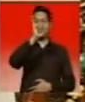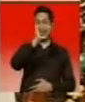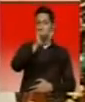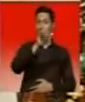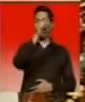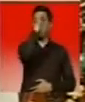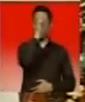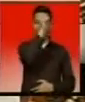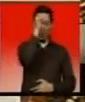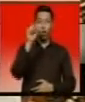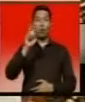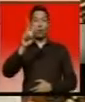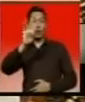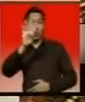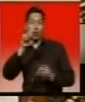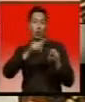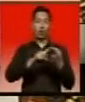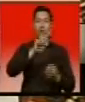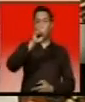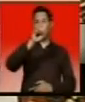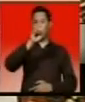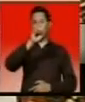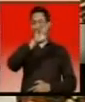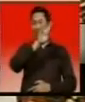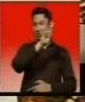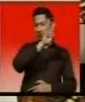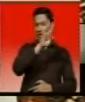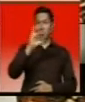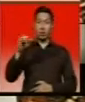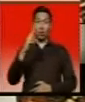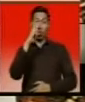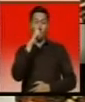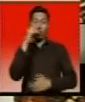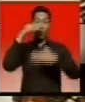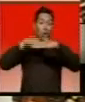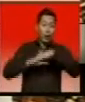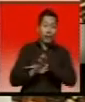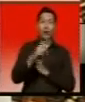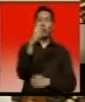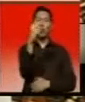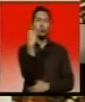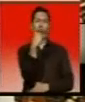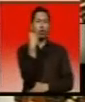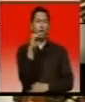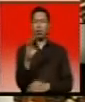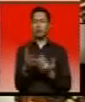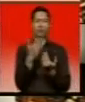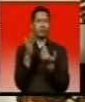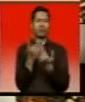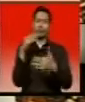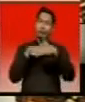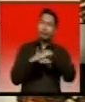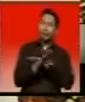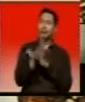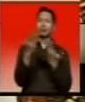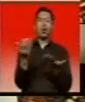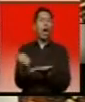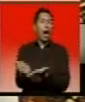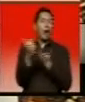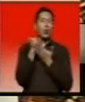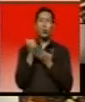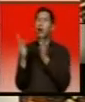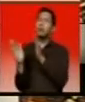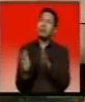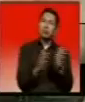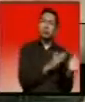de la noche. El costo es solamente de $1, que esto nos ayuda a poder costear toda la infraestructura e implementación